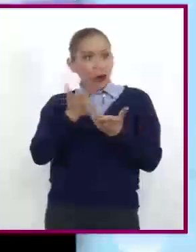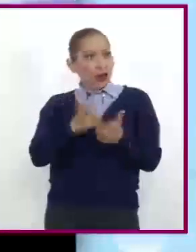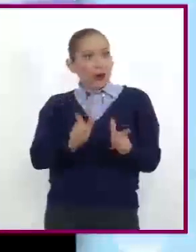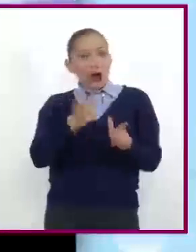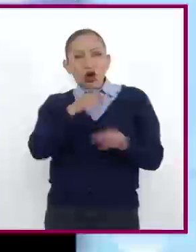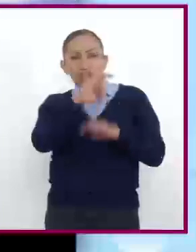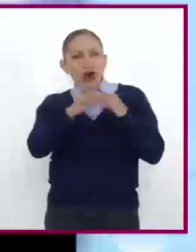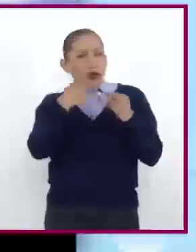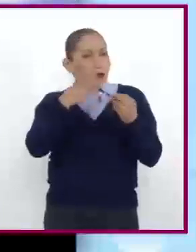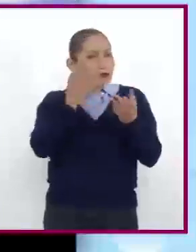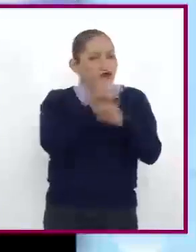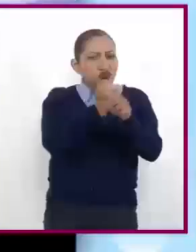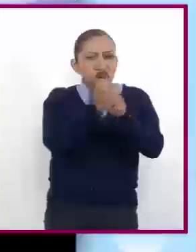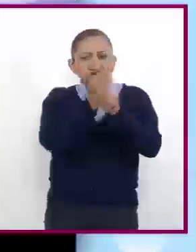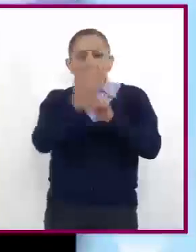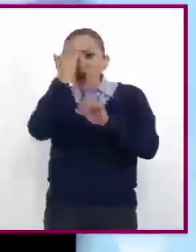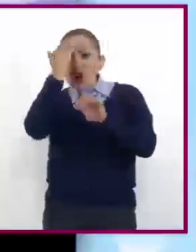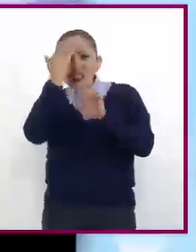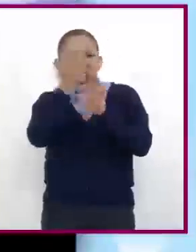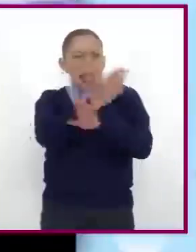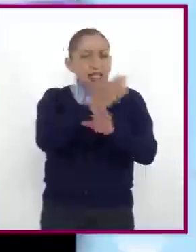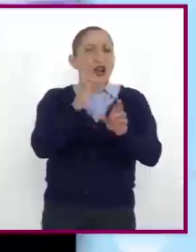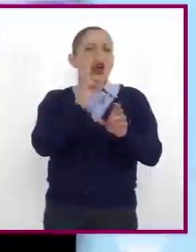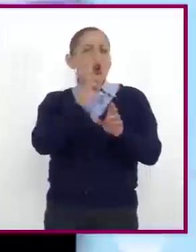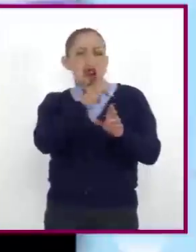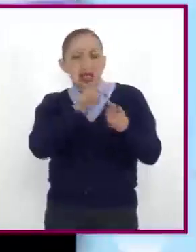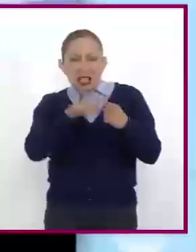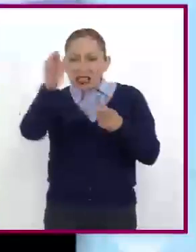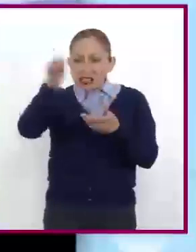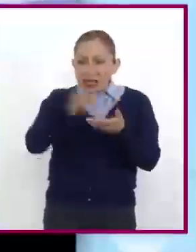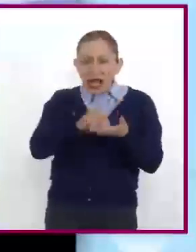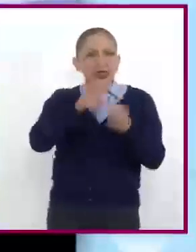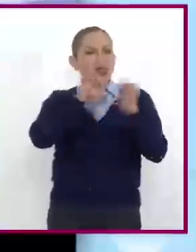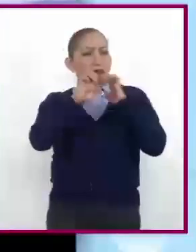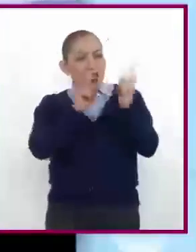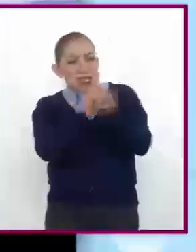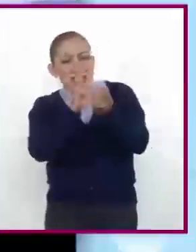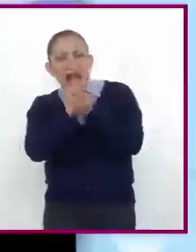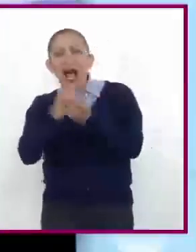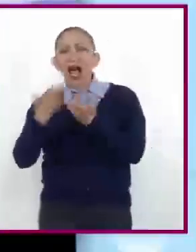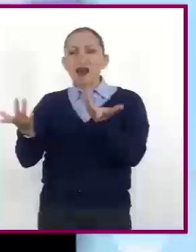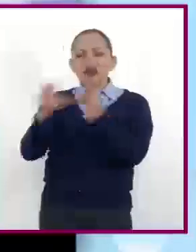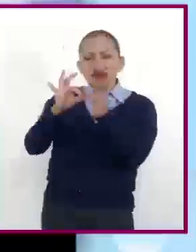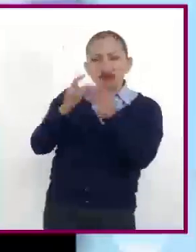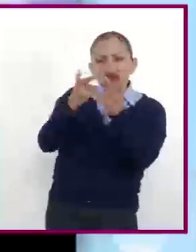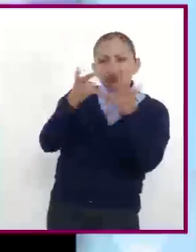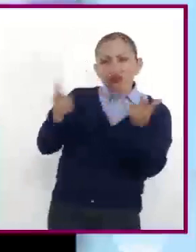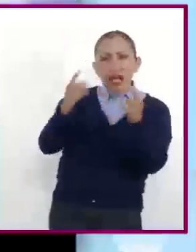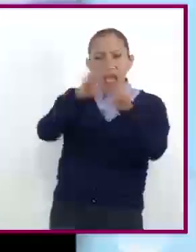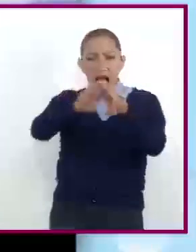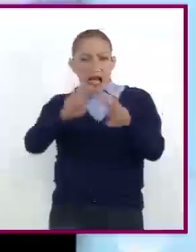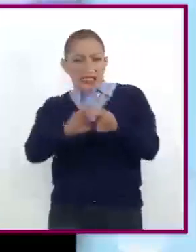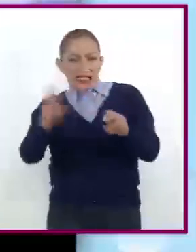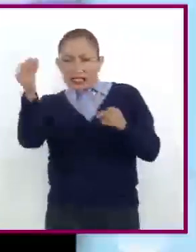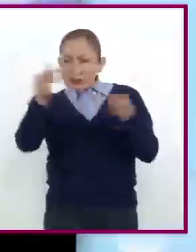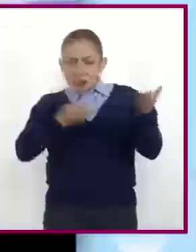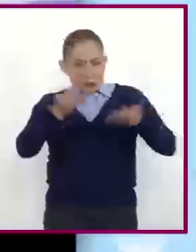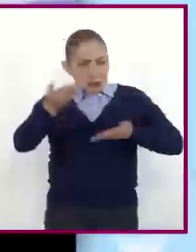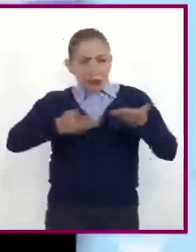quiera con todas las herramientas que ha conocido. Noticia, entrevista, crónica, análisis y